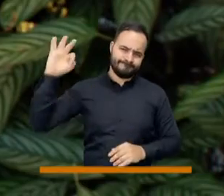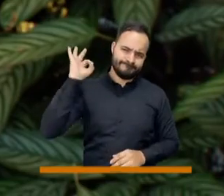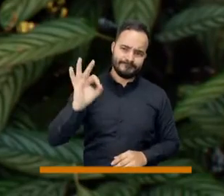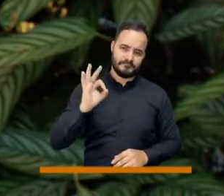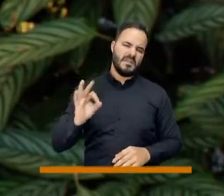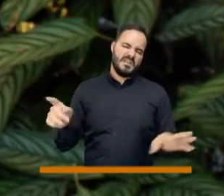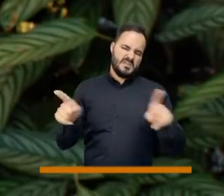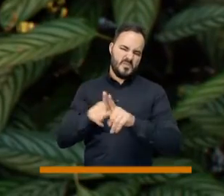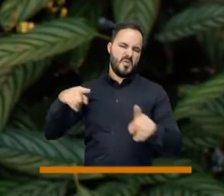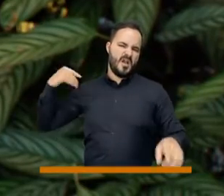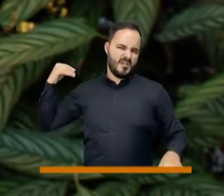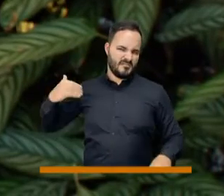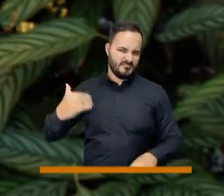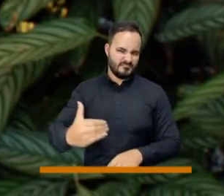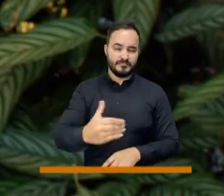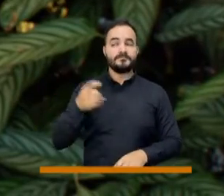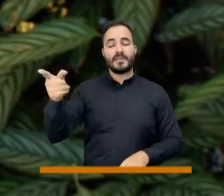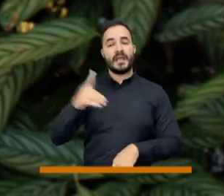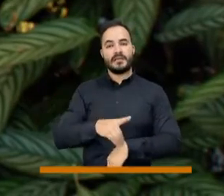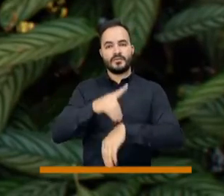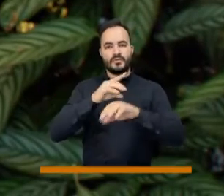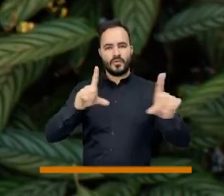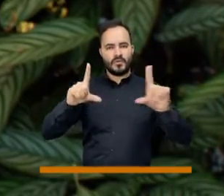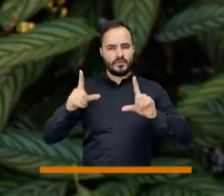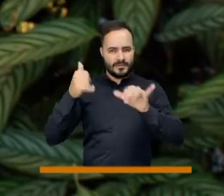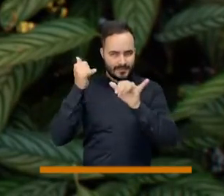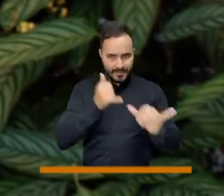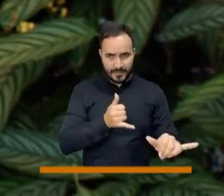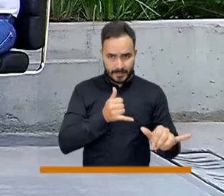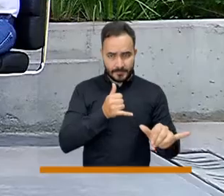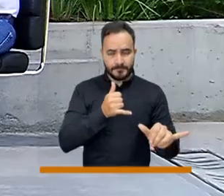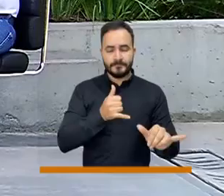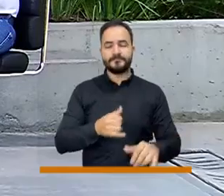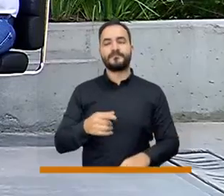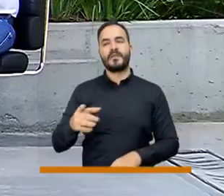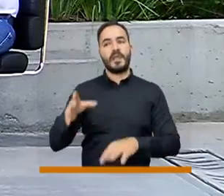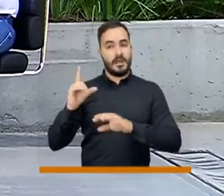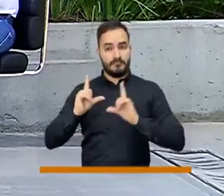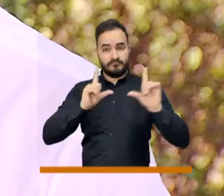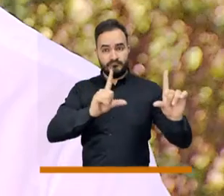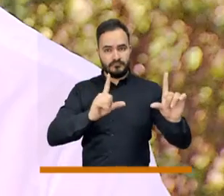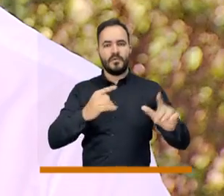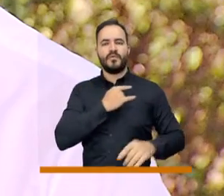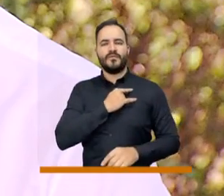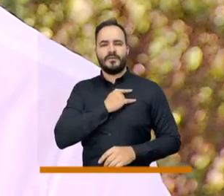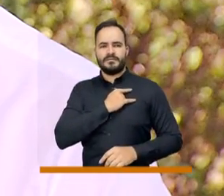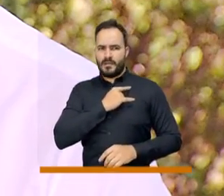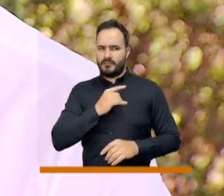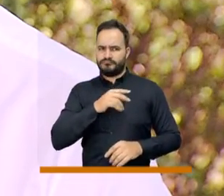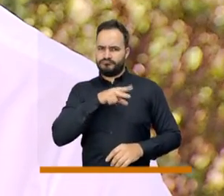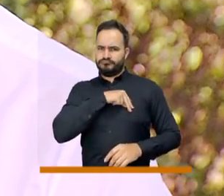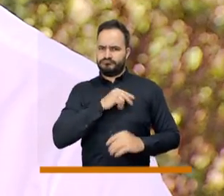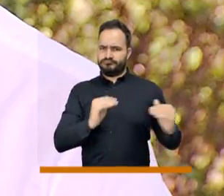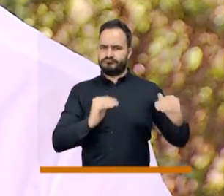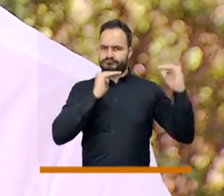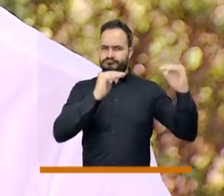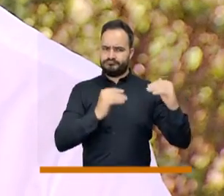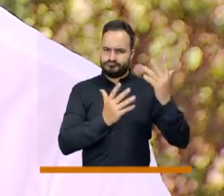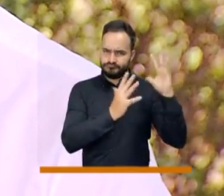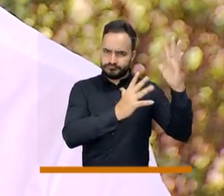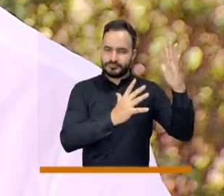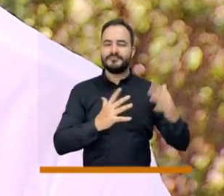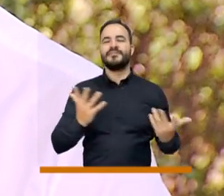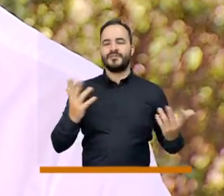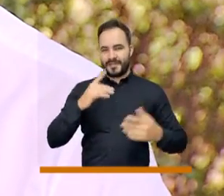de los invitados que nos acompañan, es doctor en ingeniería, graduado con honores de la Universidad Técnica de Múnich